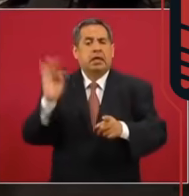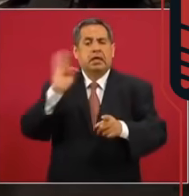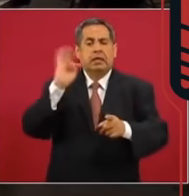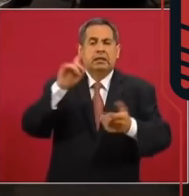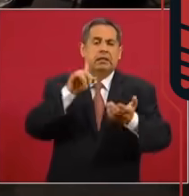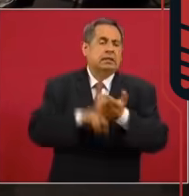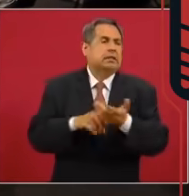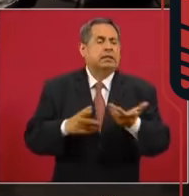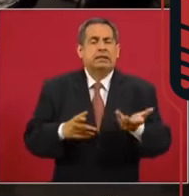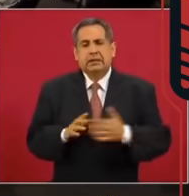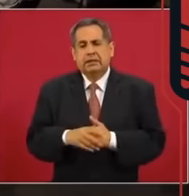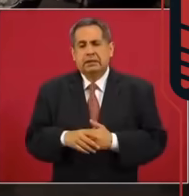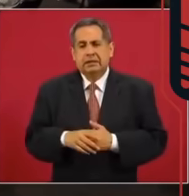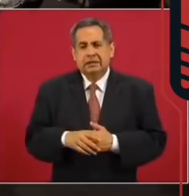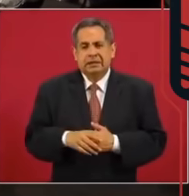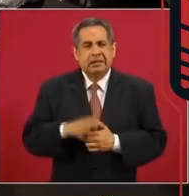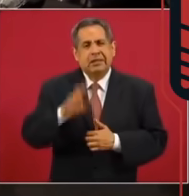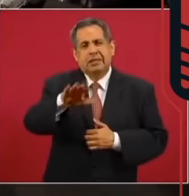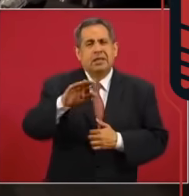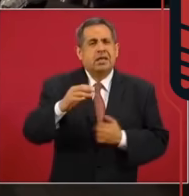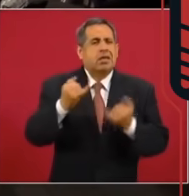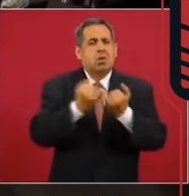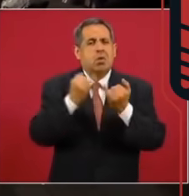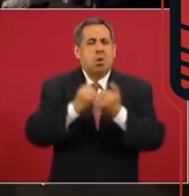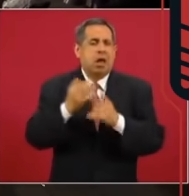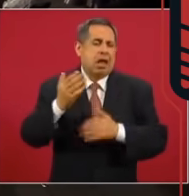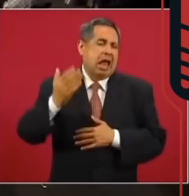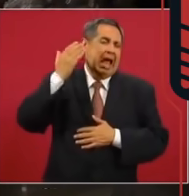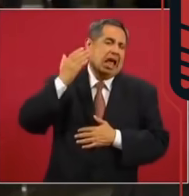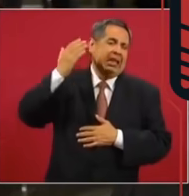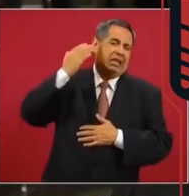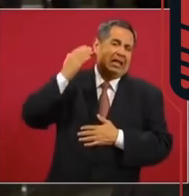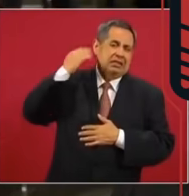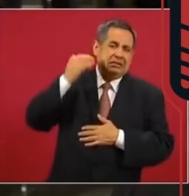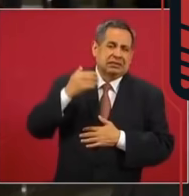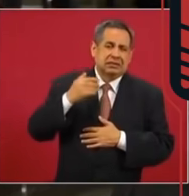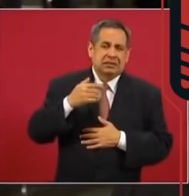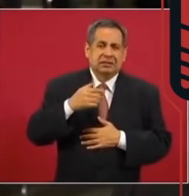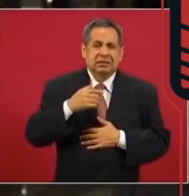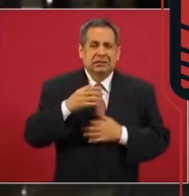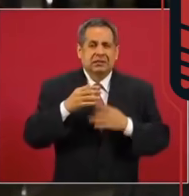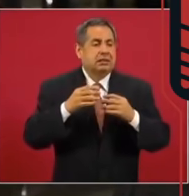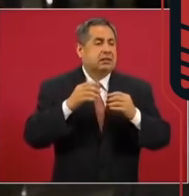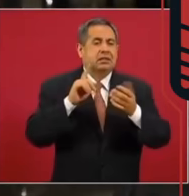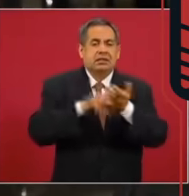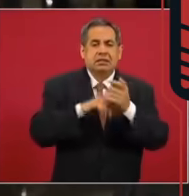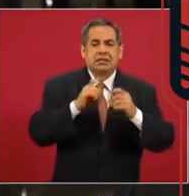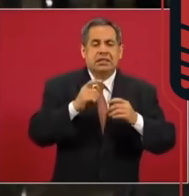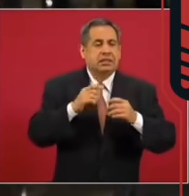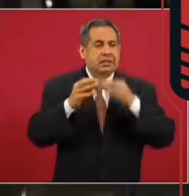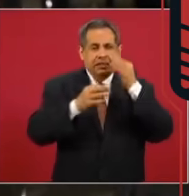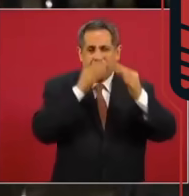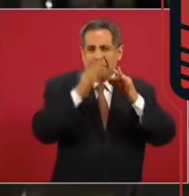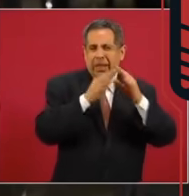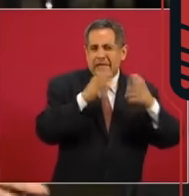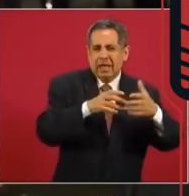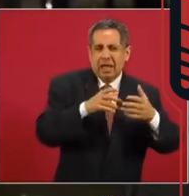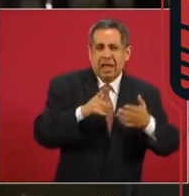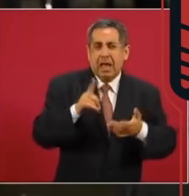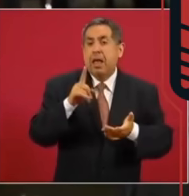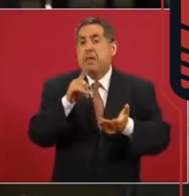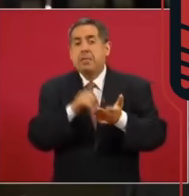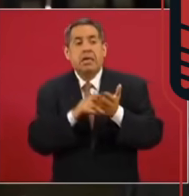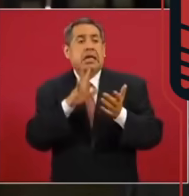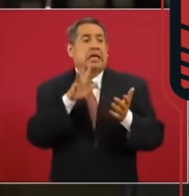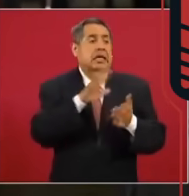manifiestan como años antes tanto criticaron las casas de campaña nuevas, diciendo que iba a haber, que había